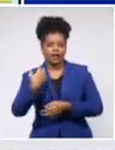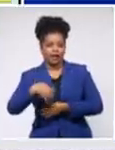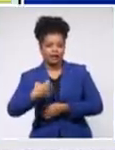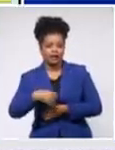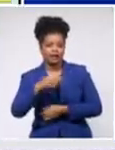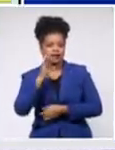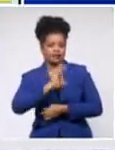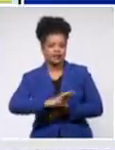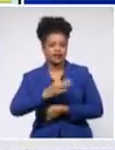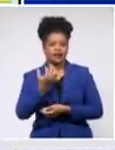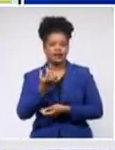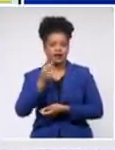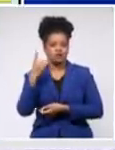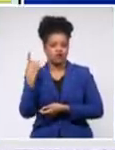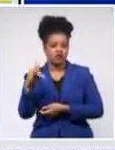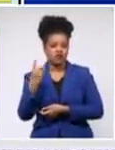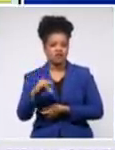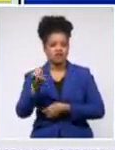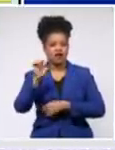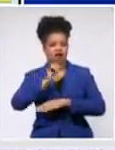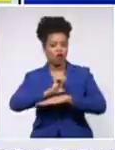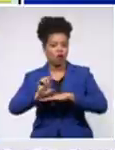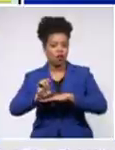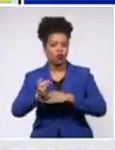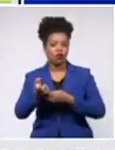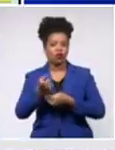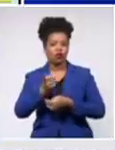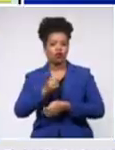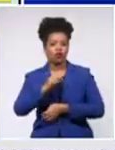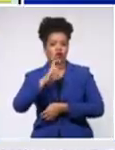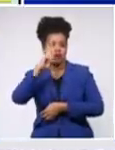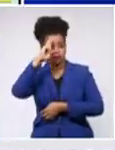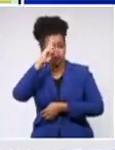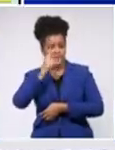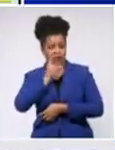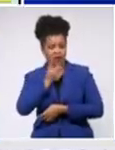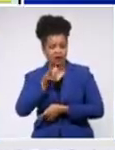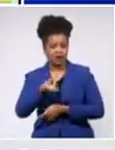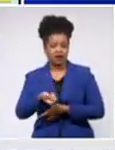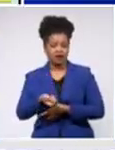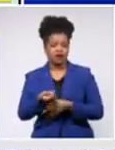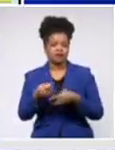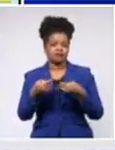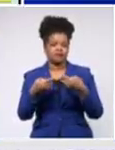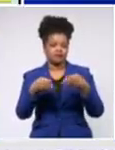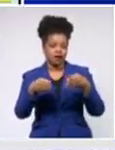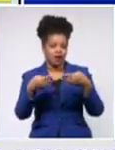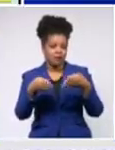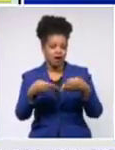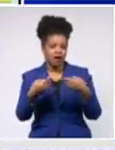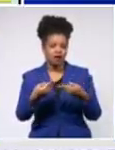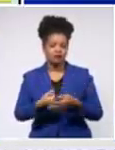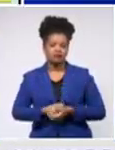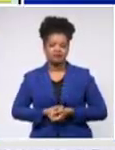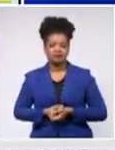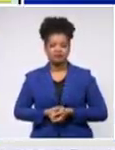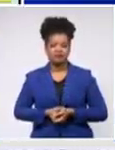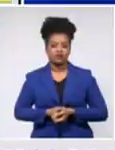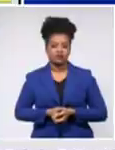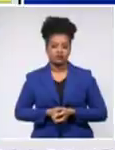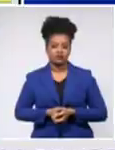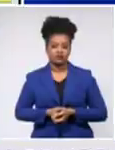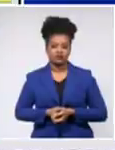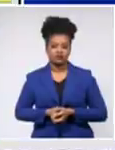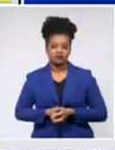Ecuador, República Dominicana, Panamá, Guatemala, se incorpora Honduras con